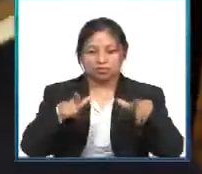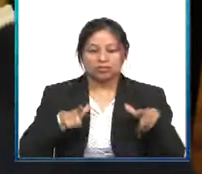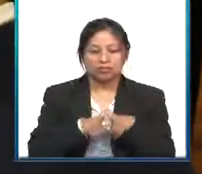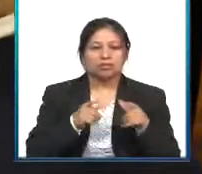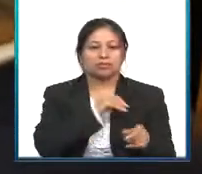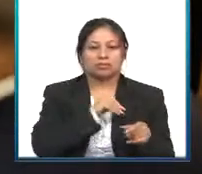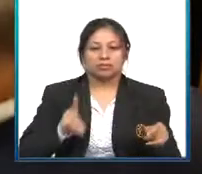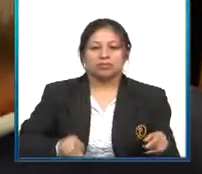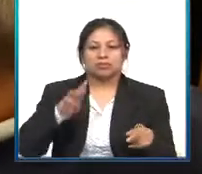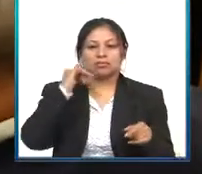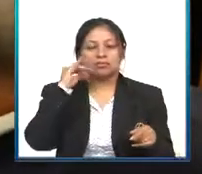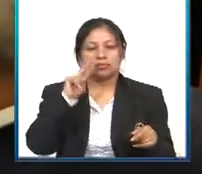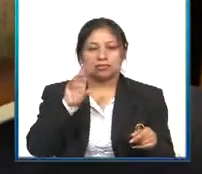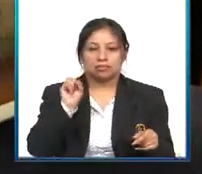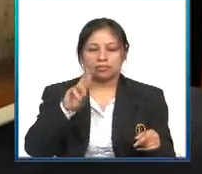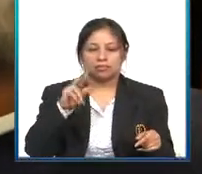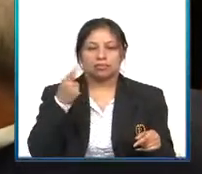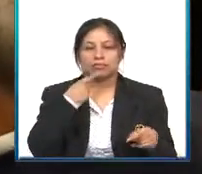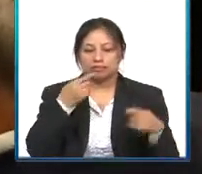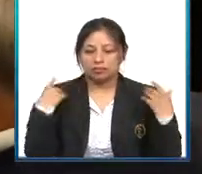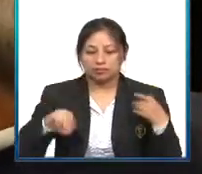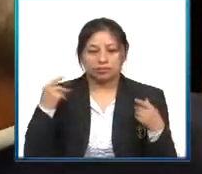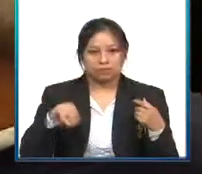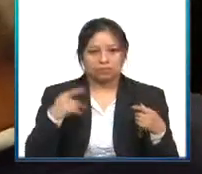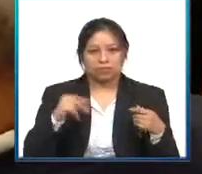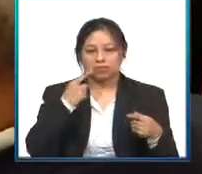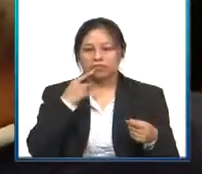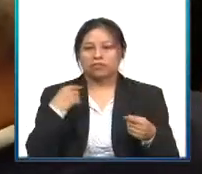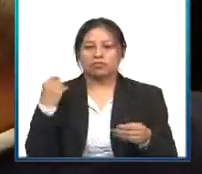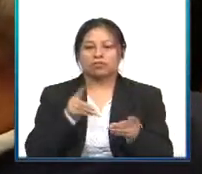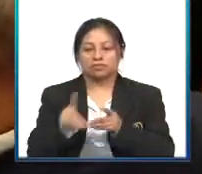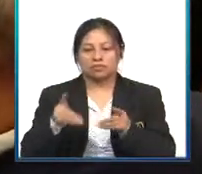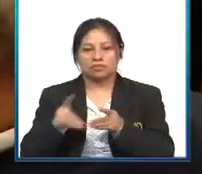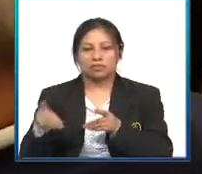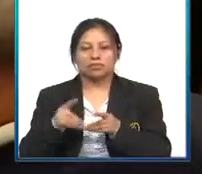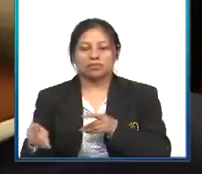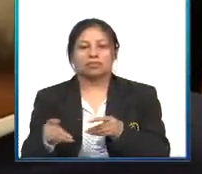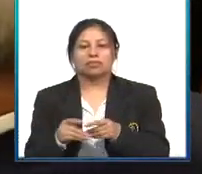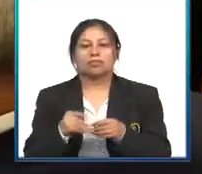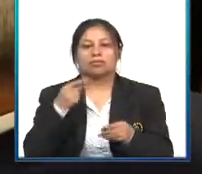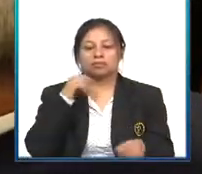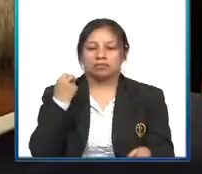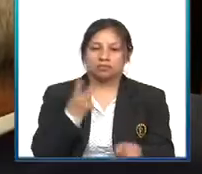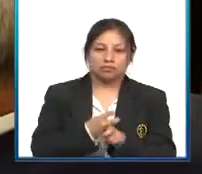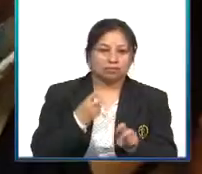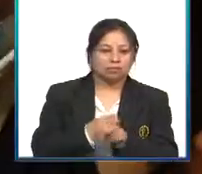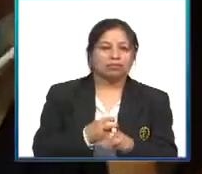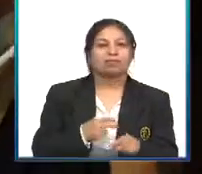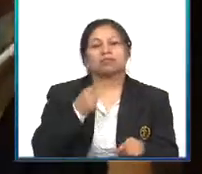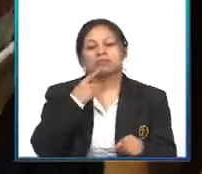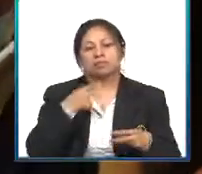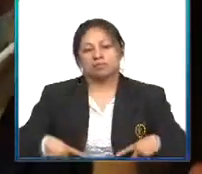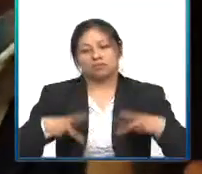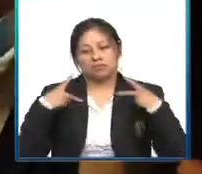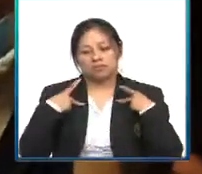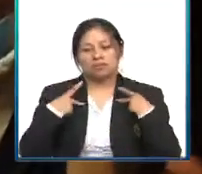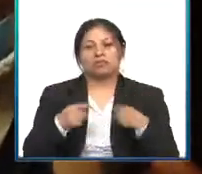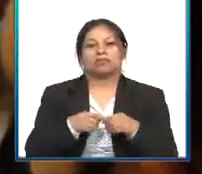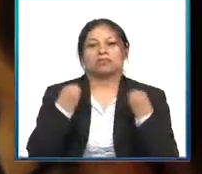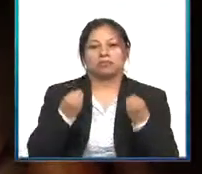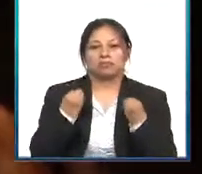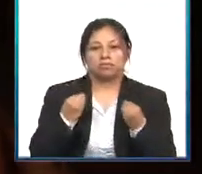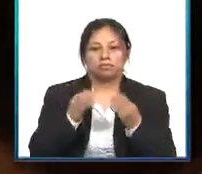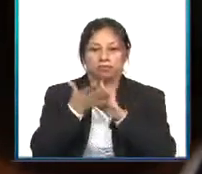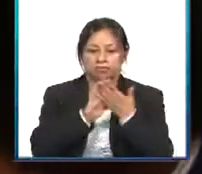El diputado Rivera dijo que es necesario dar inmediata ayuda a este departamento que ha sido totalmente afectado, ya que se perdieron vidas y bienes materiales de